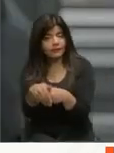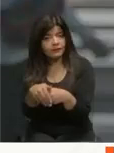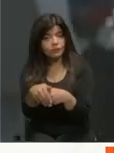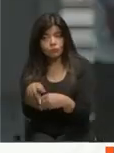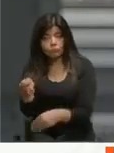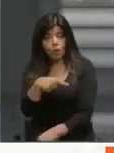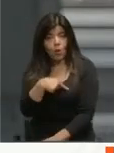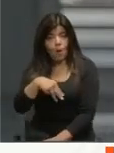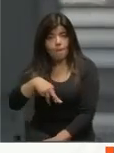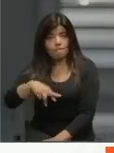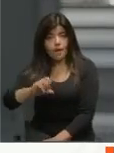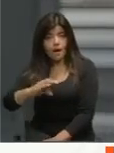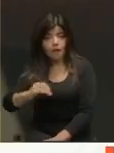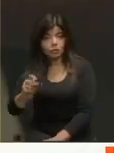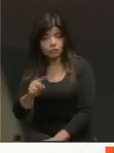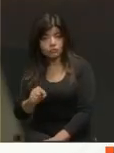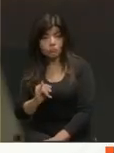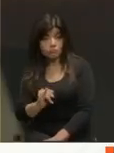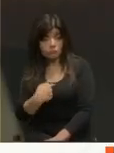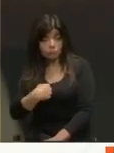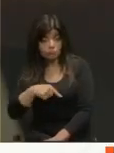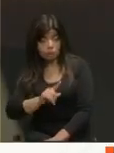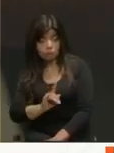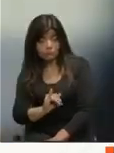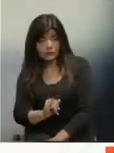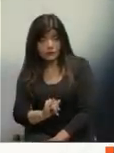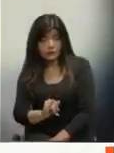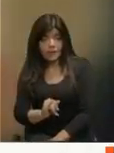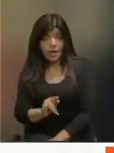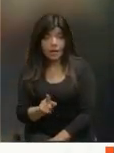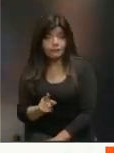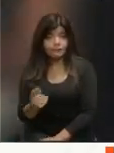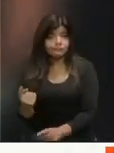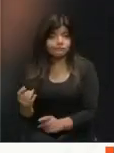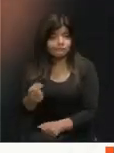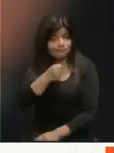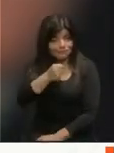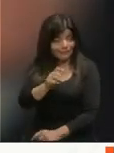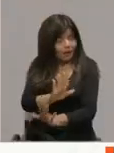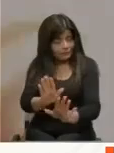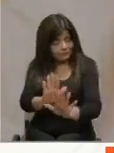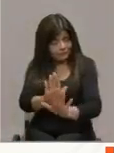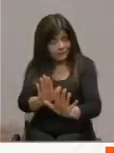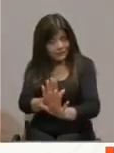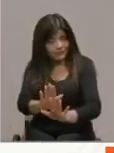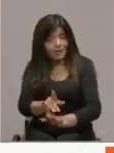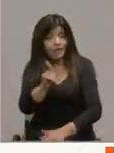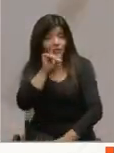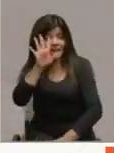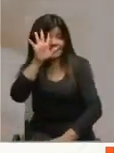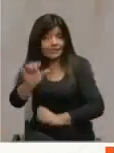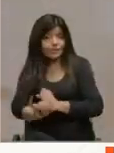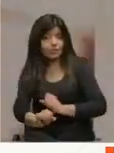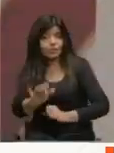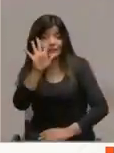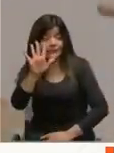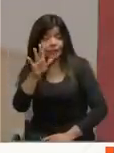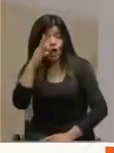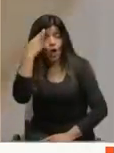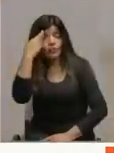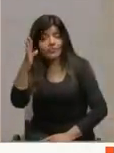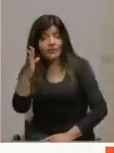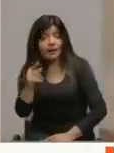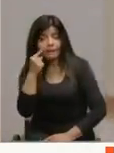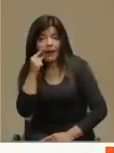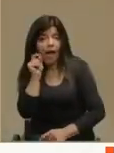Marcos Aguirre. Sí, con él. Marcos Aguirre no estuvo disponible para una entrevista. Tiene 5 días para apelar al cierre definitivo de